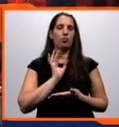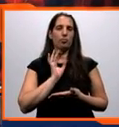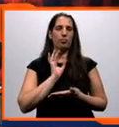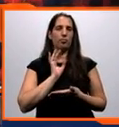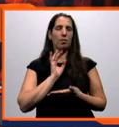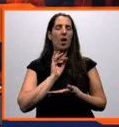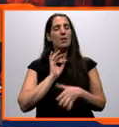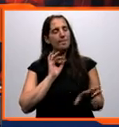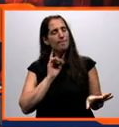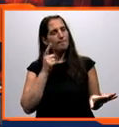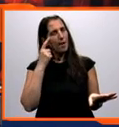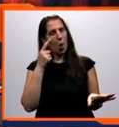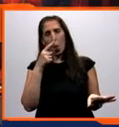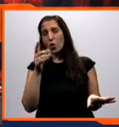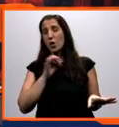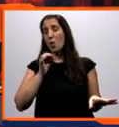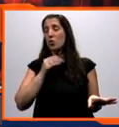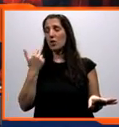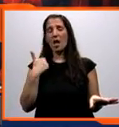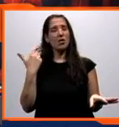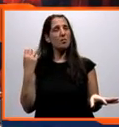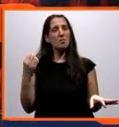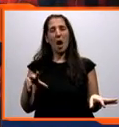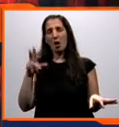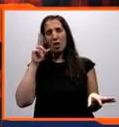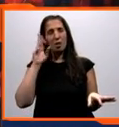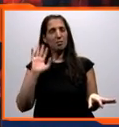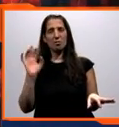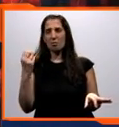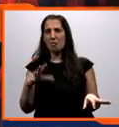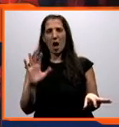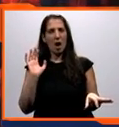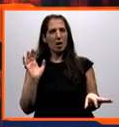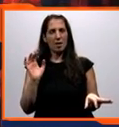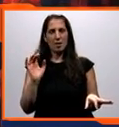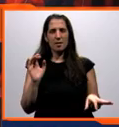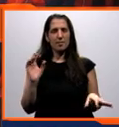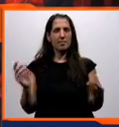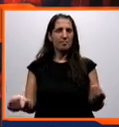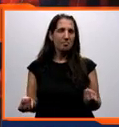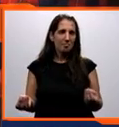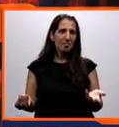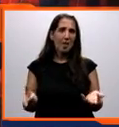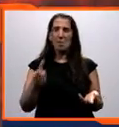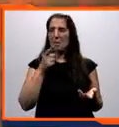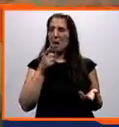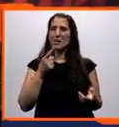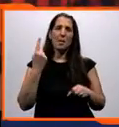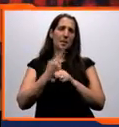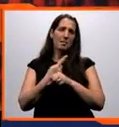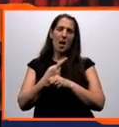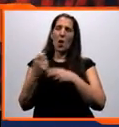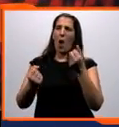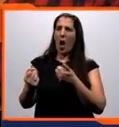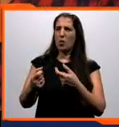últimos años el piloto perdió su lugar y lo perdió cada vez más y llegó a la actualidad que el piloto está en el quinto lugar el